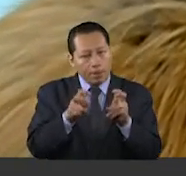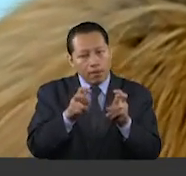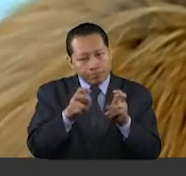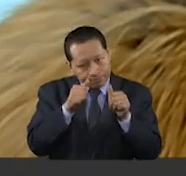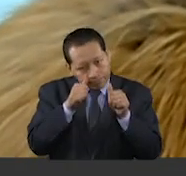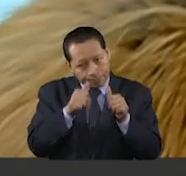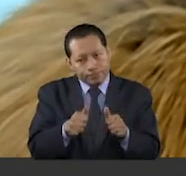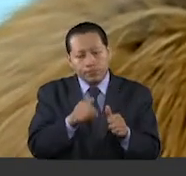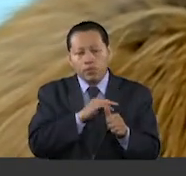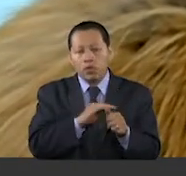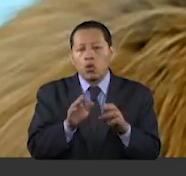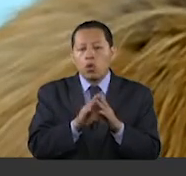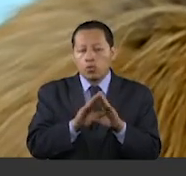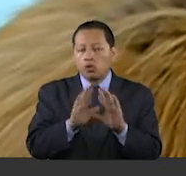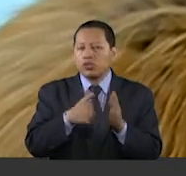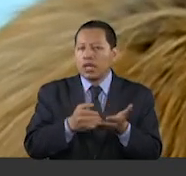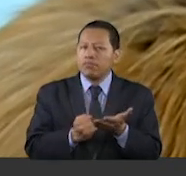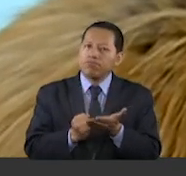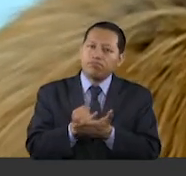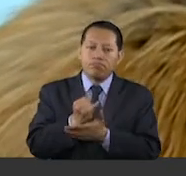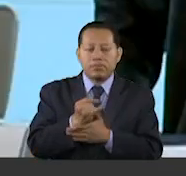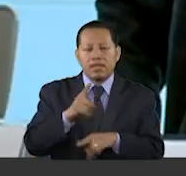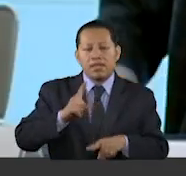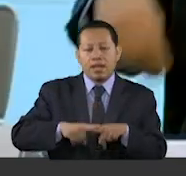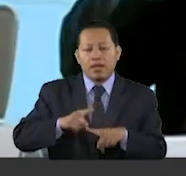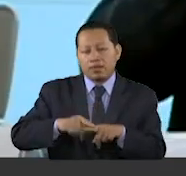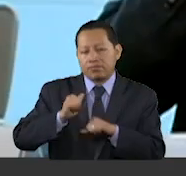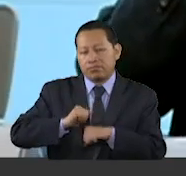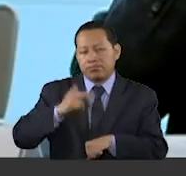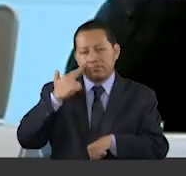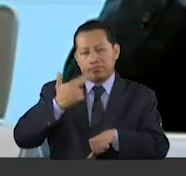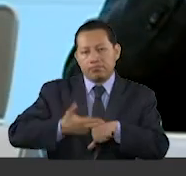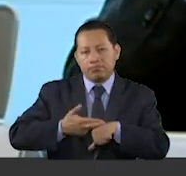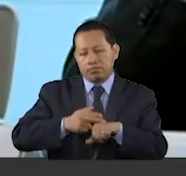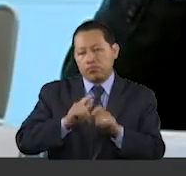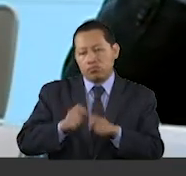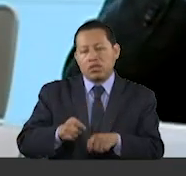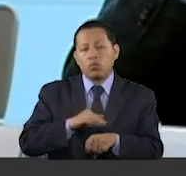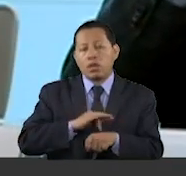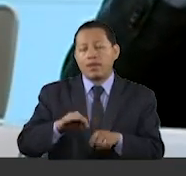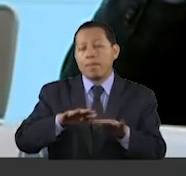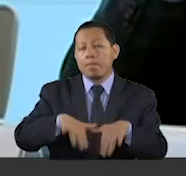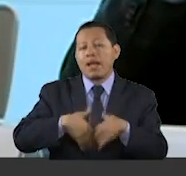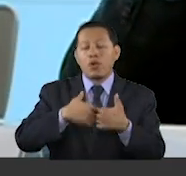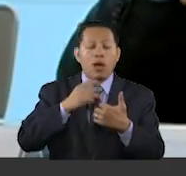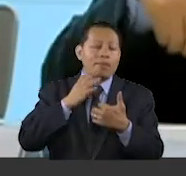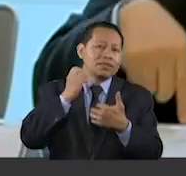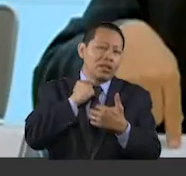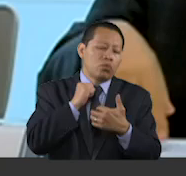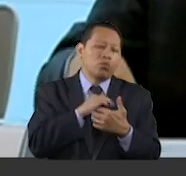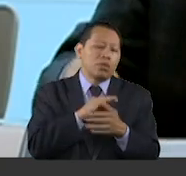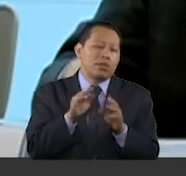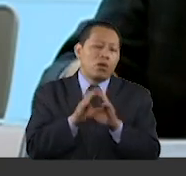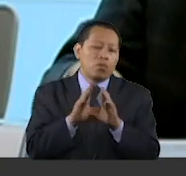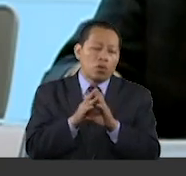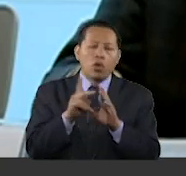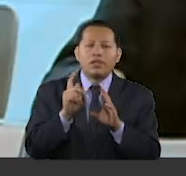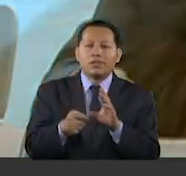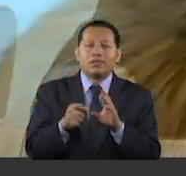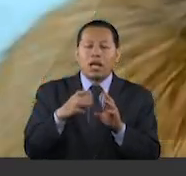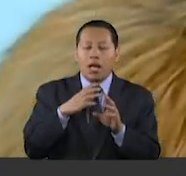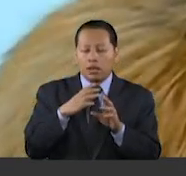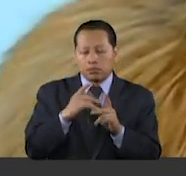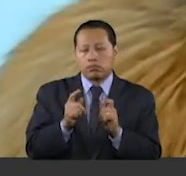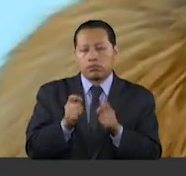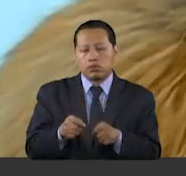la de la designación de la ministra manifestará en el pleno del senado que el nombramiento